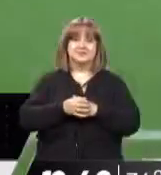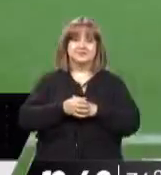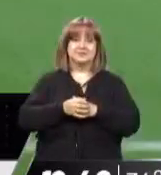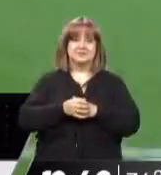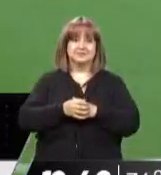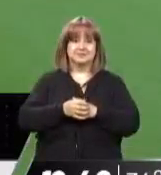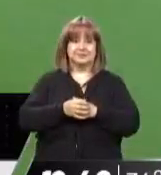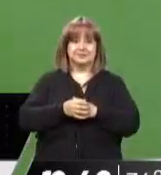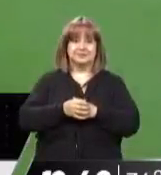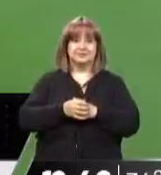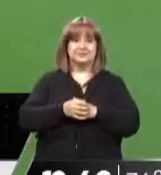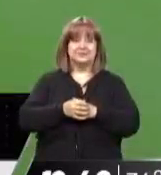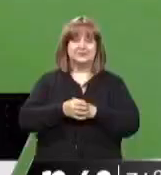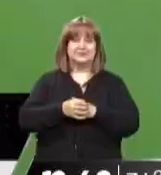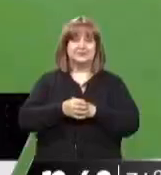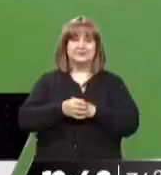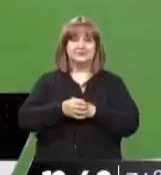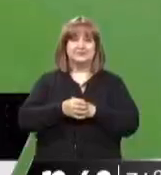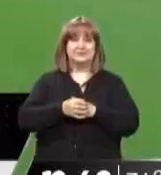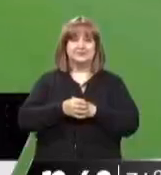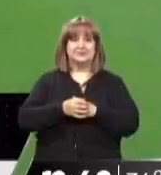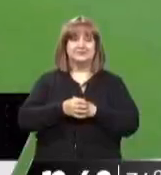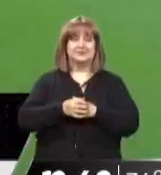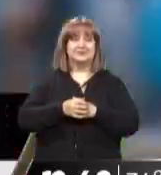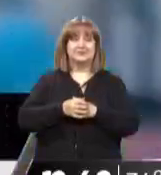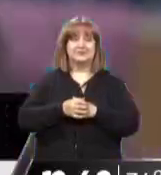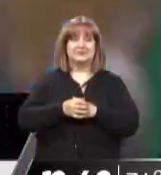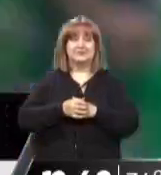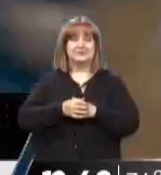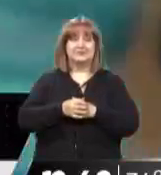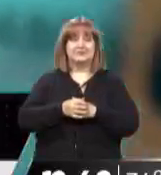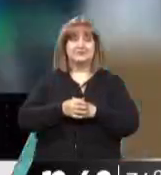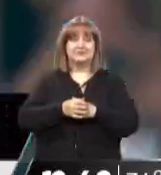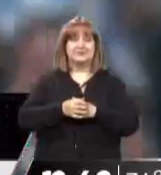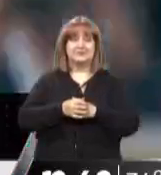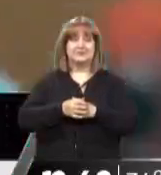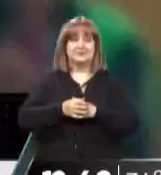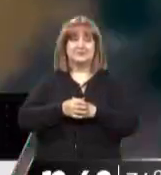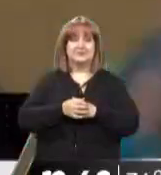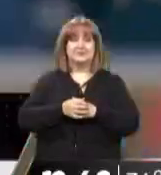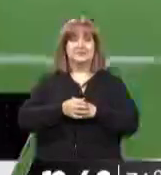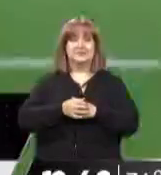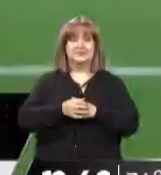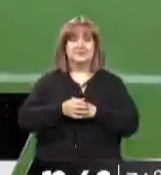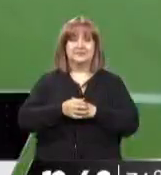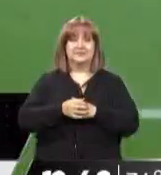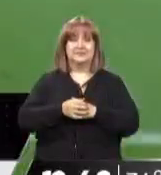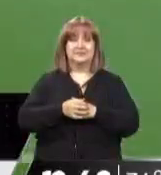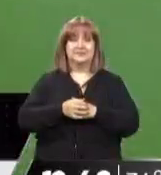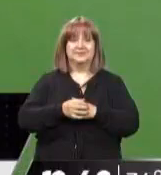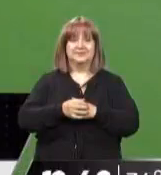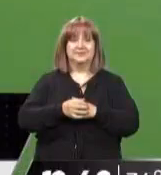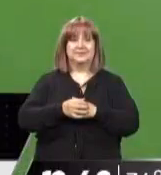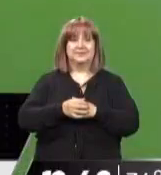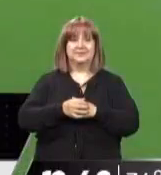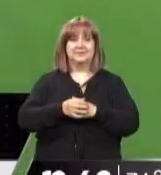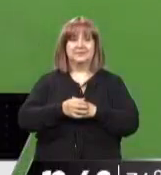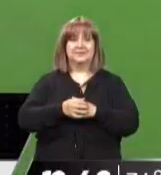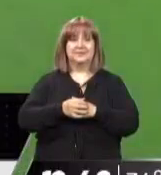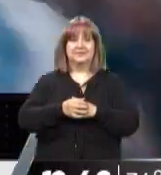gol. Coman. Coman, tapa el arquero. Tapa el arquero, tapa el Dibu. Tapa el Dibu, tapa el Dibu. Vamos, Paulo. Dybala,